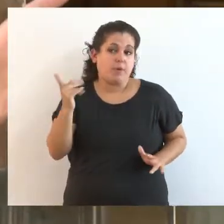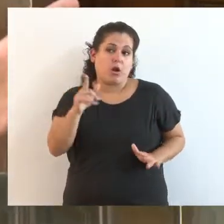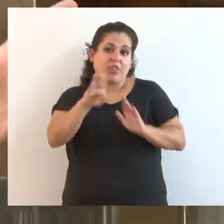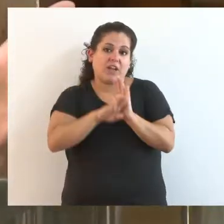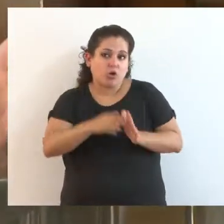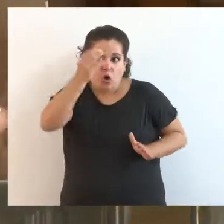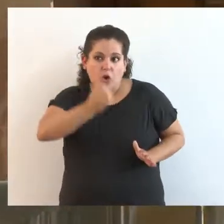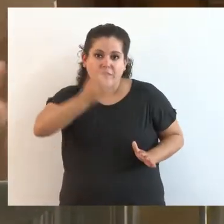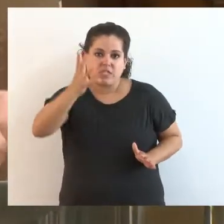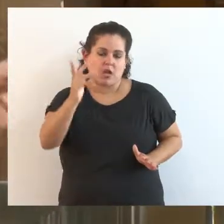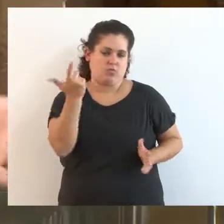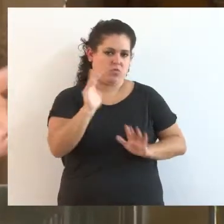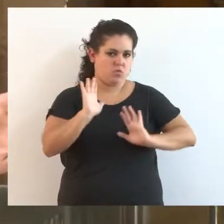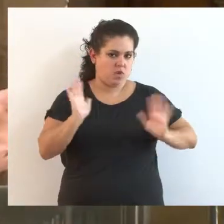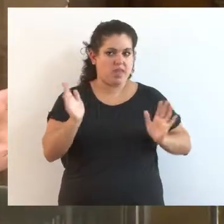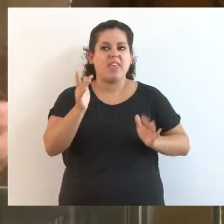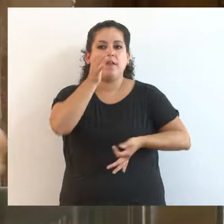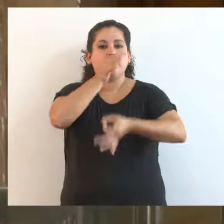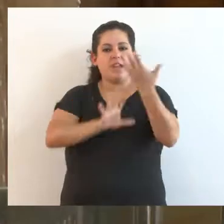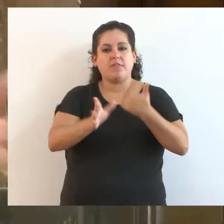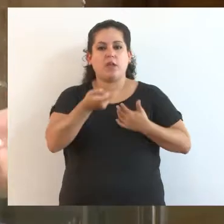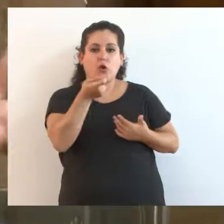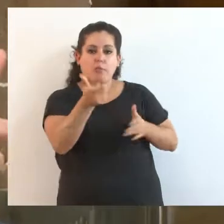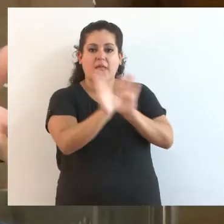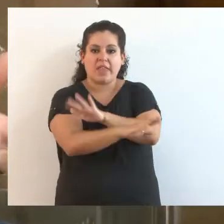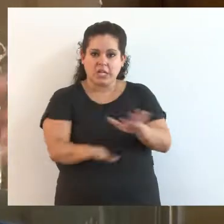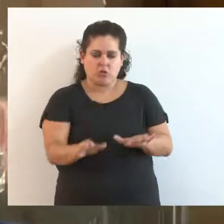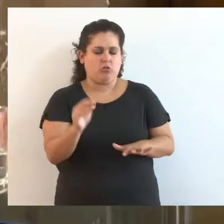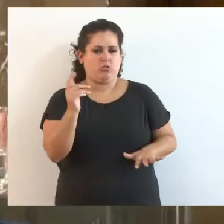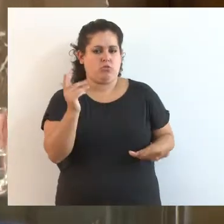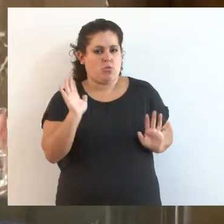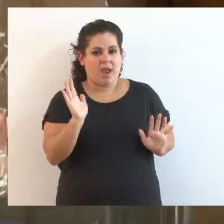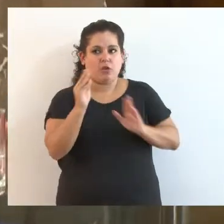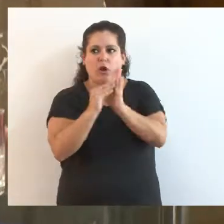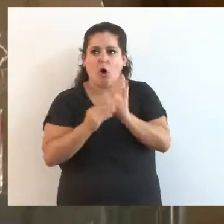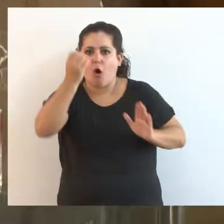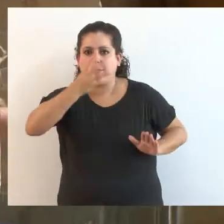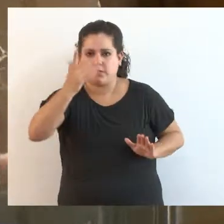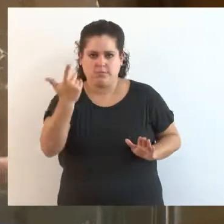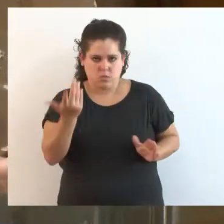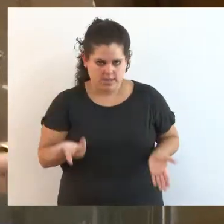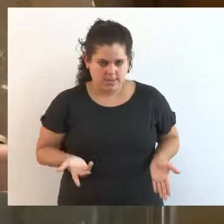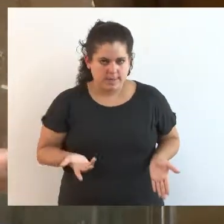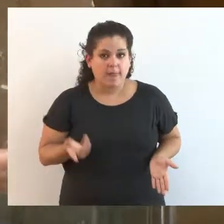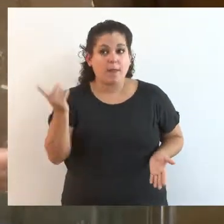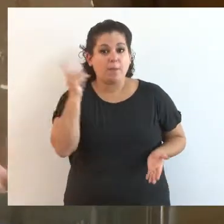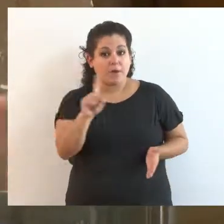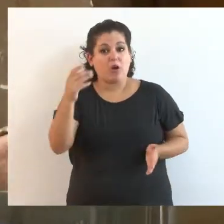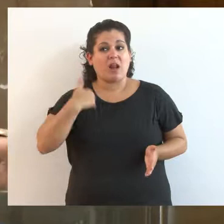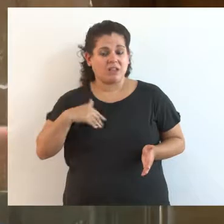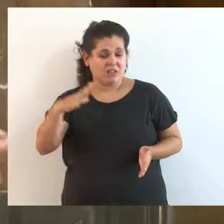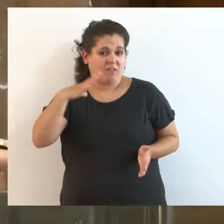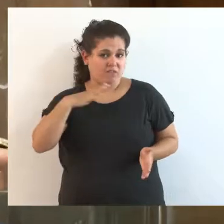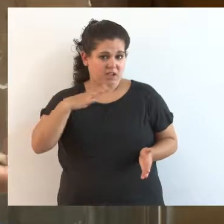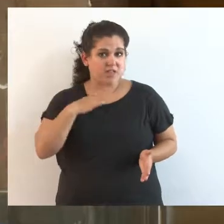tampoco hay datos oficiales, un mercado negro, digamos, de compra y venta de niños altísimo. Entonces, en ese sentido, Argentina es prudente y